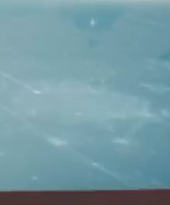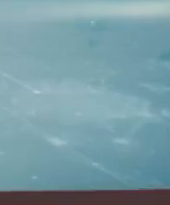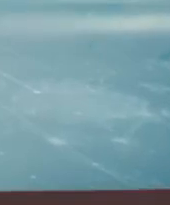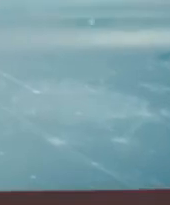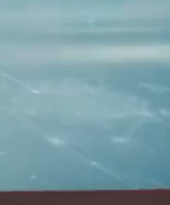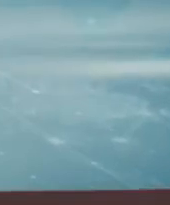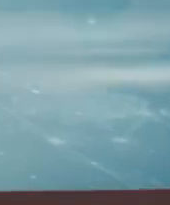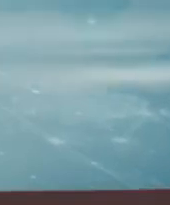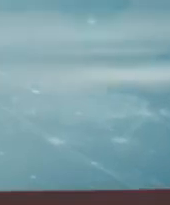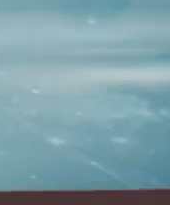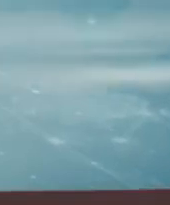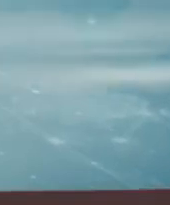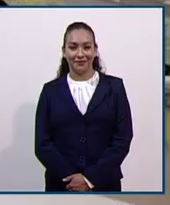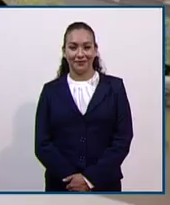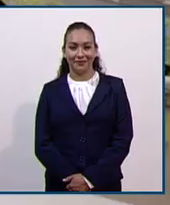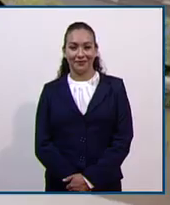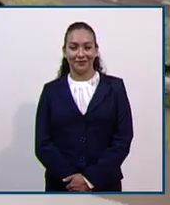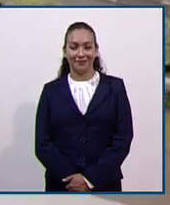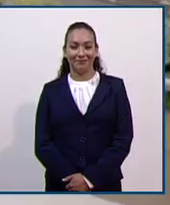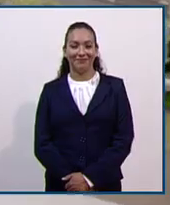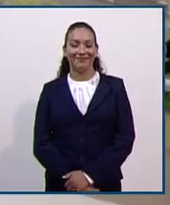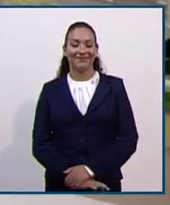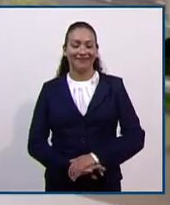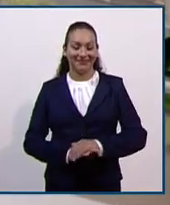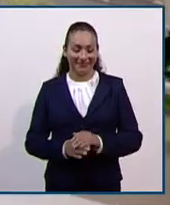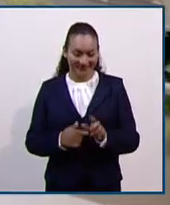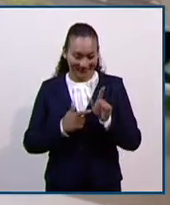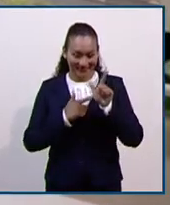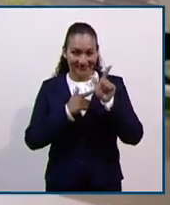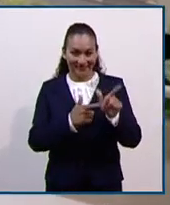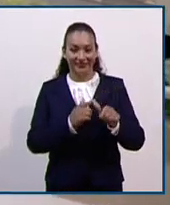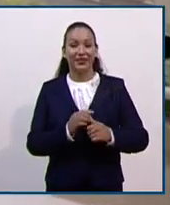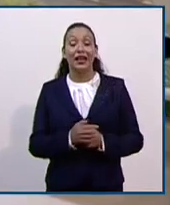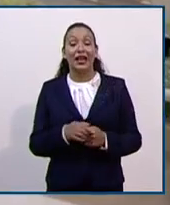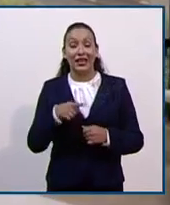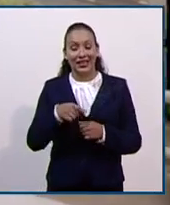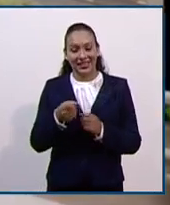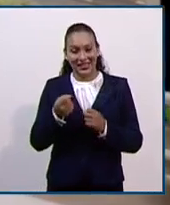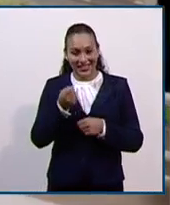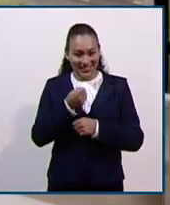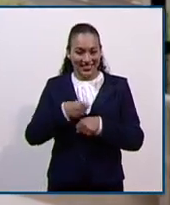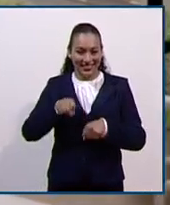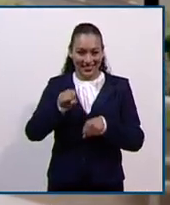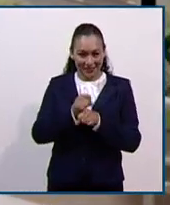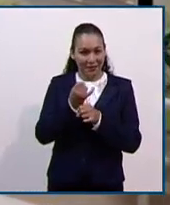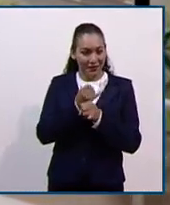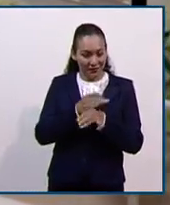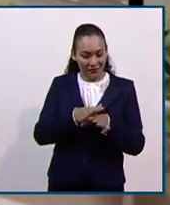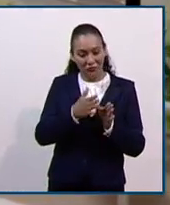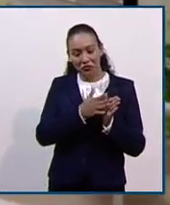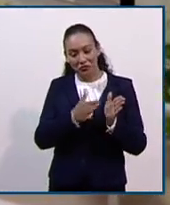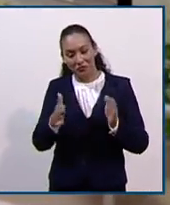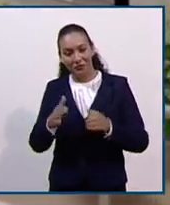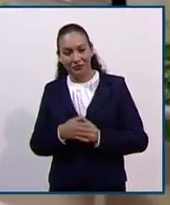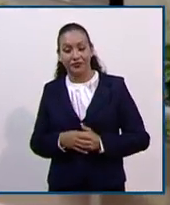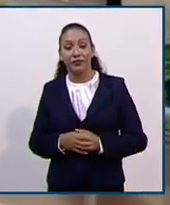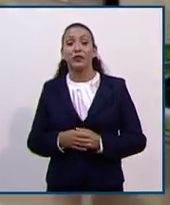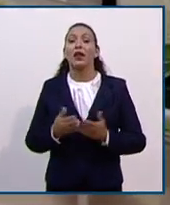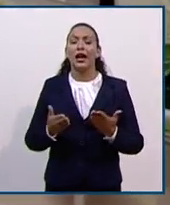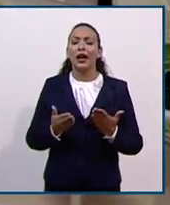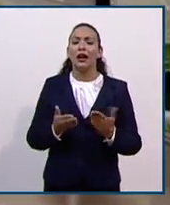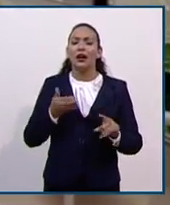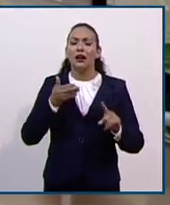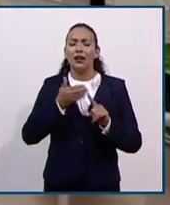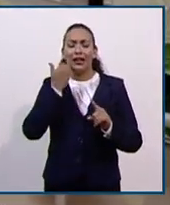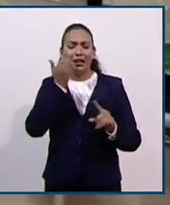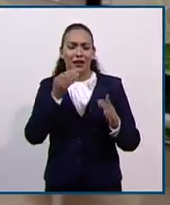Efectivamente, continuamos en Semanario Judicial. En los foros regionales para integrar una agenda sobre